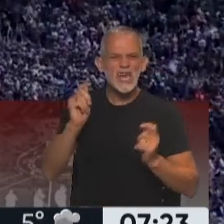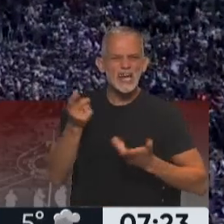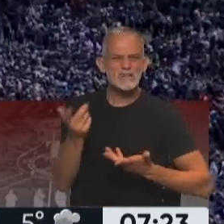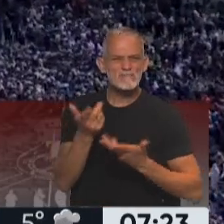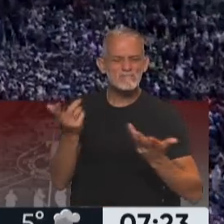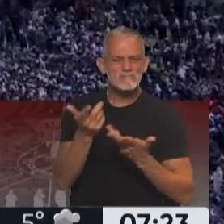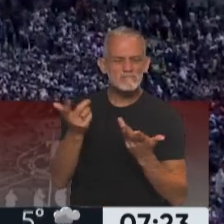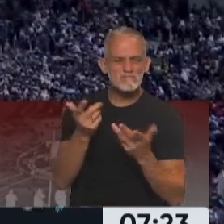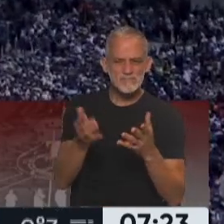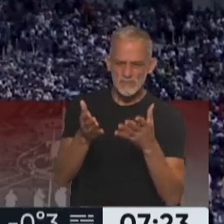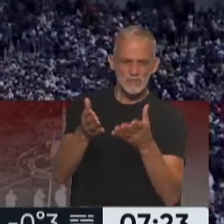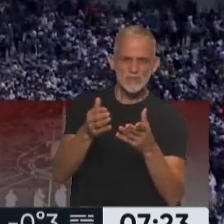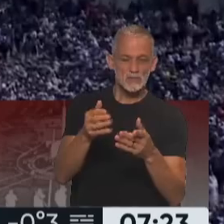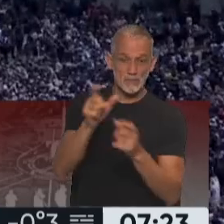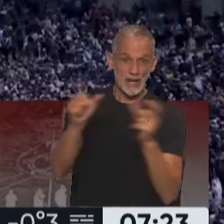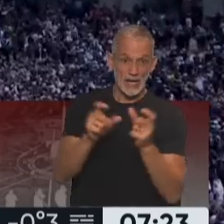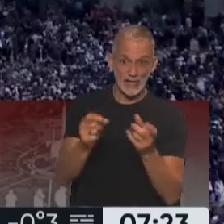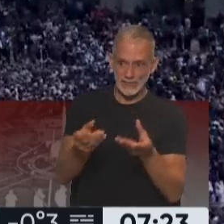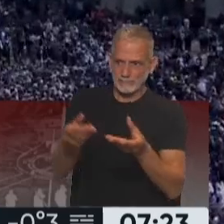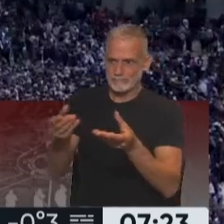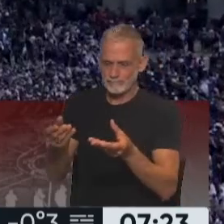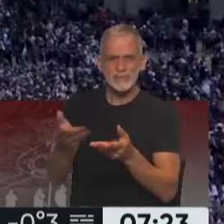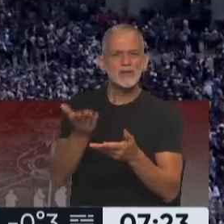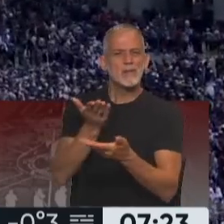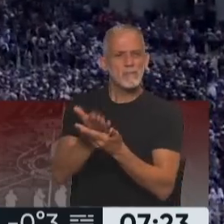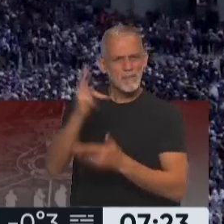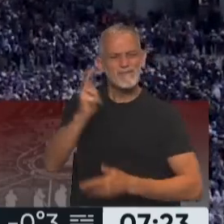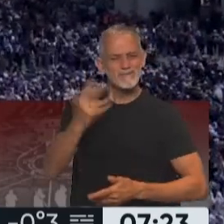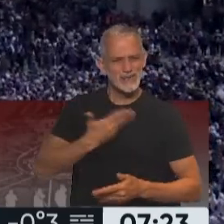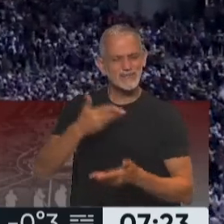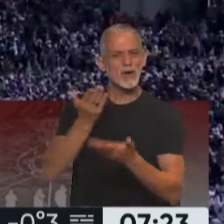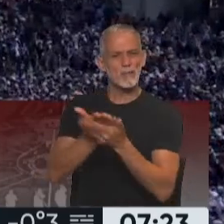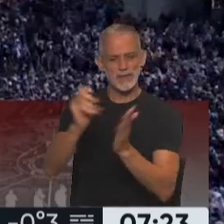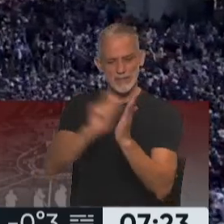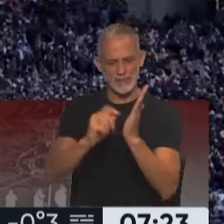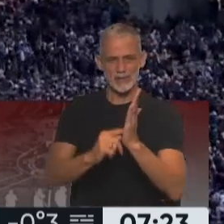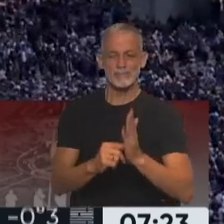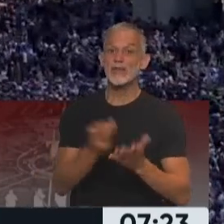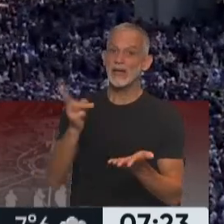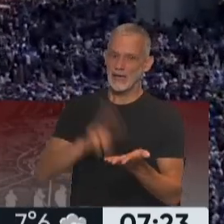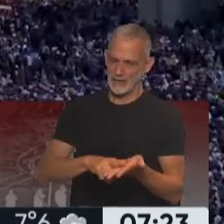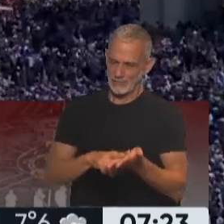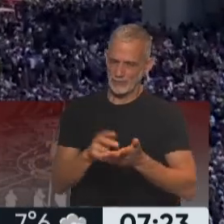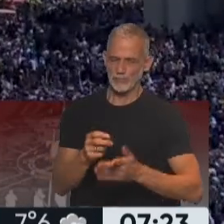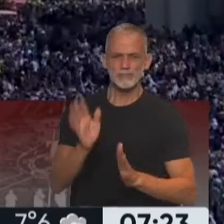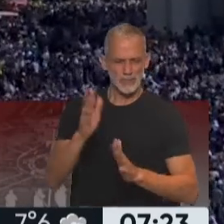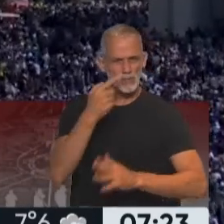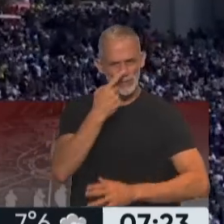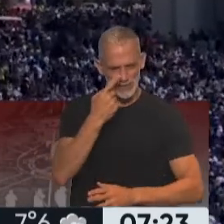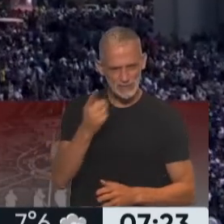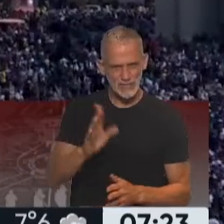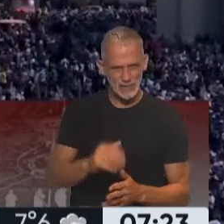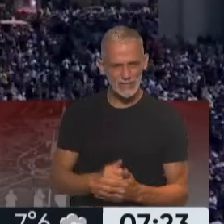van a inhumar, no la gente que lo va a acompañar, que fue un pedido de Francisco. Por César, repitamos justamente esa cuestión, porque es muy